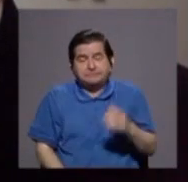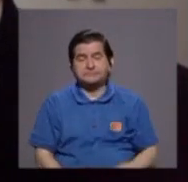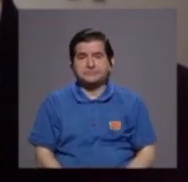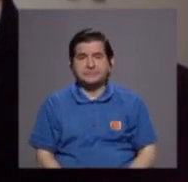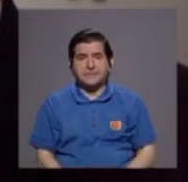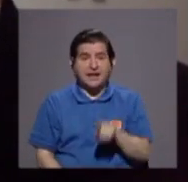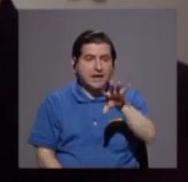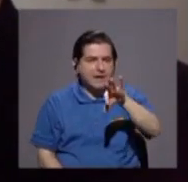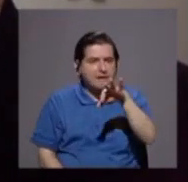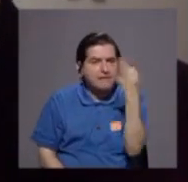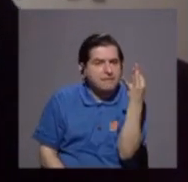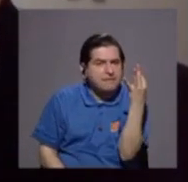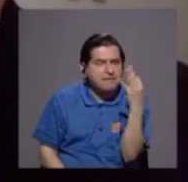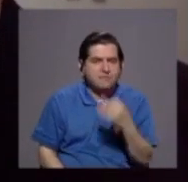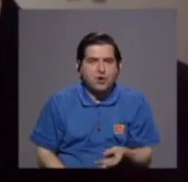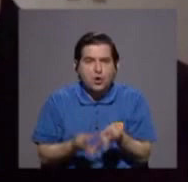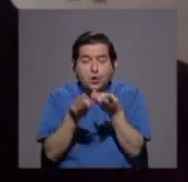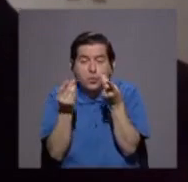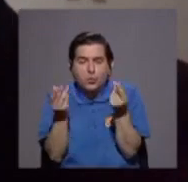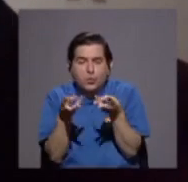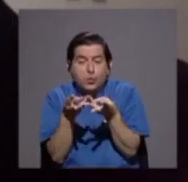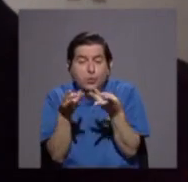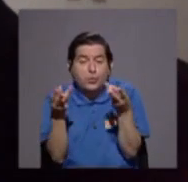este modo generar